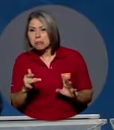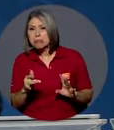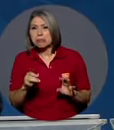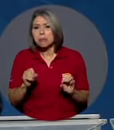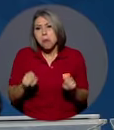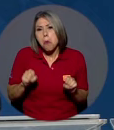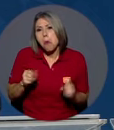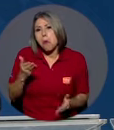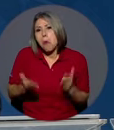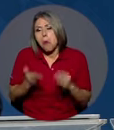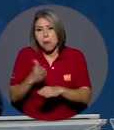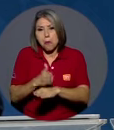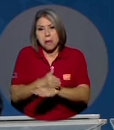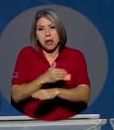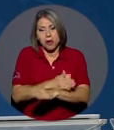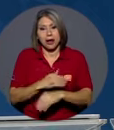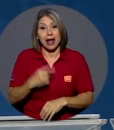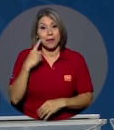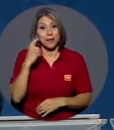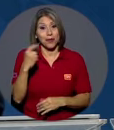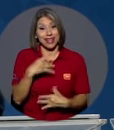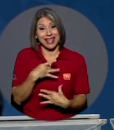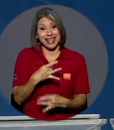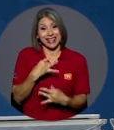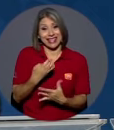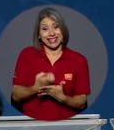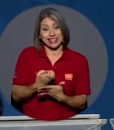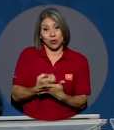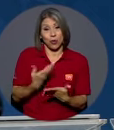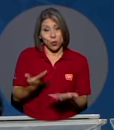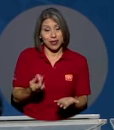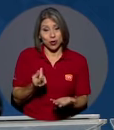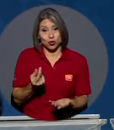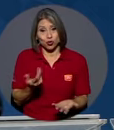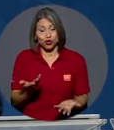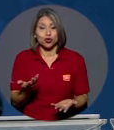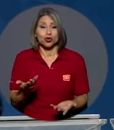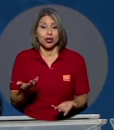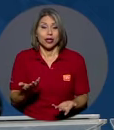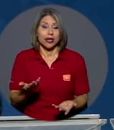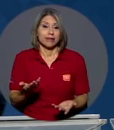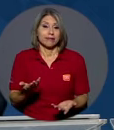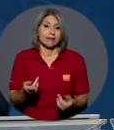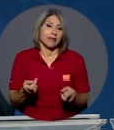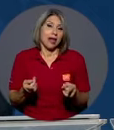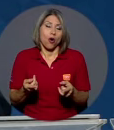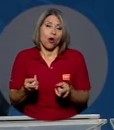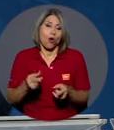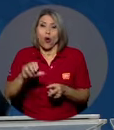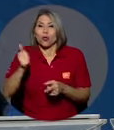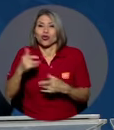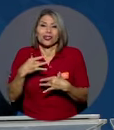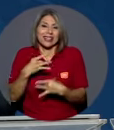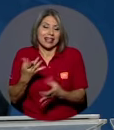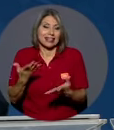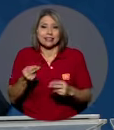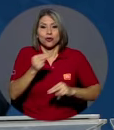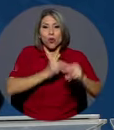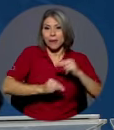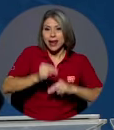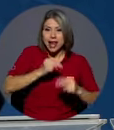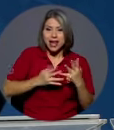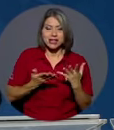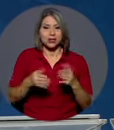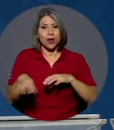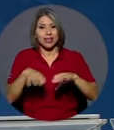mejora, porque los intereses económicos, que ahora hablaba Marino, en algunas partes intereses puntuales del comercio,